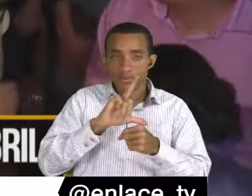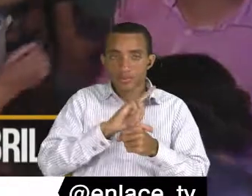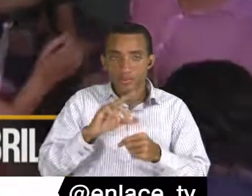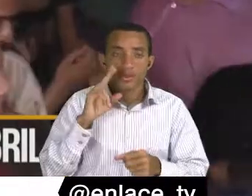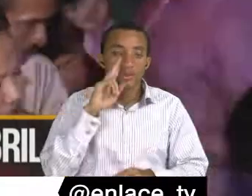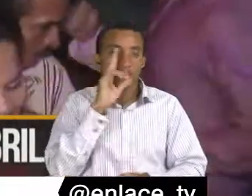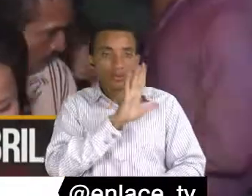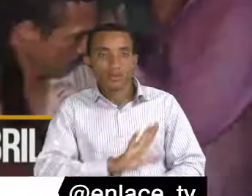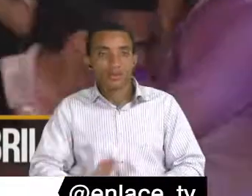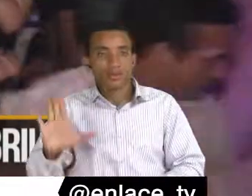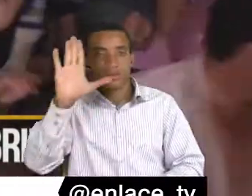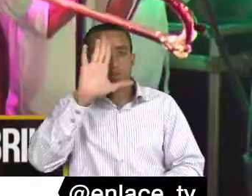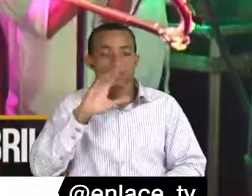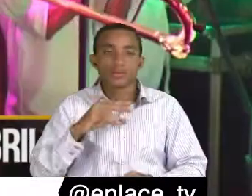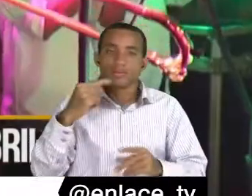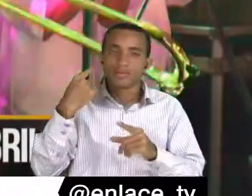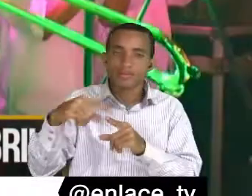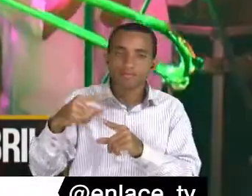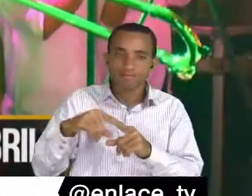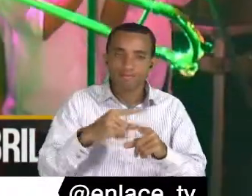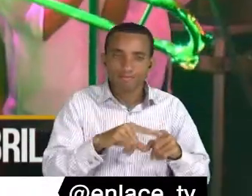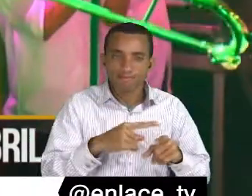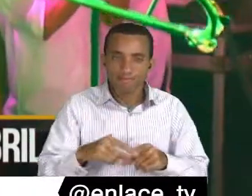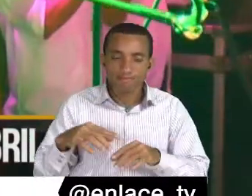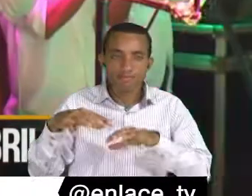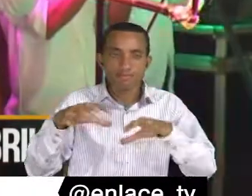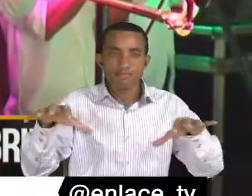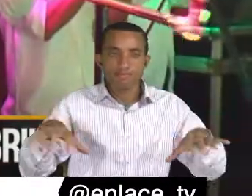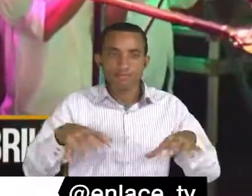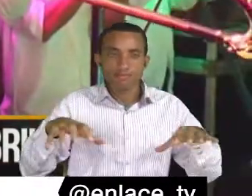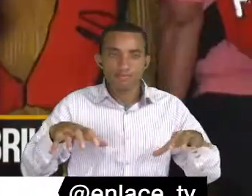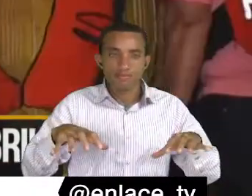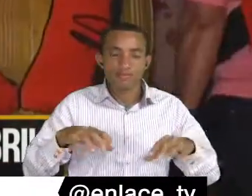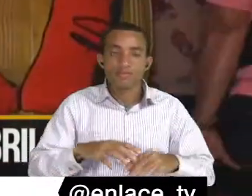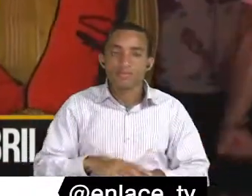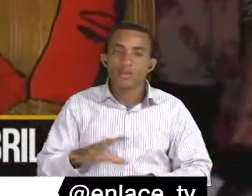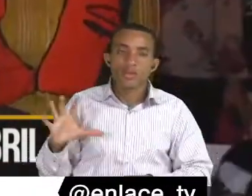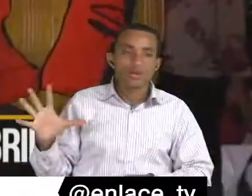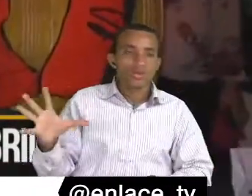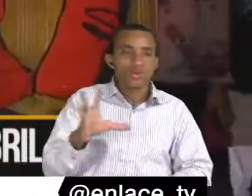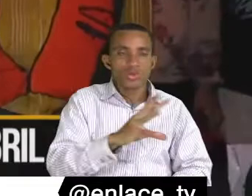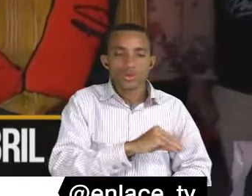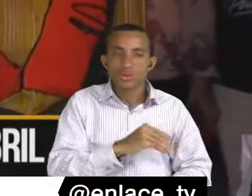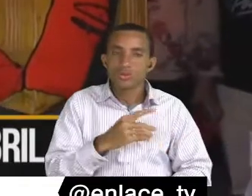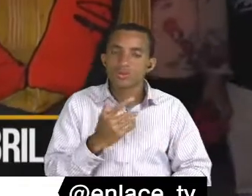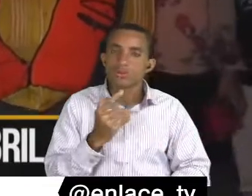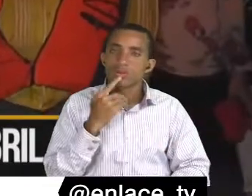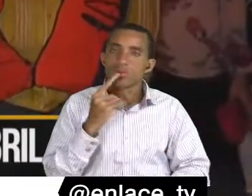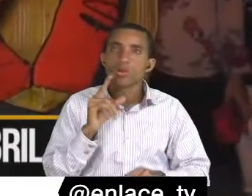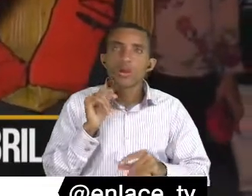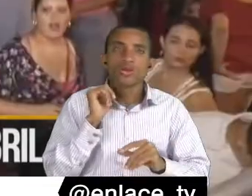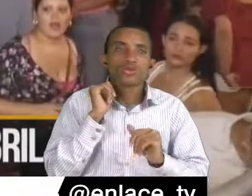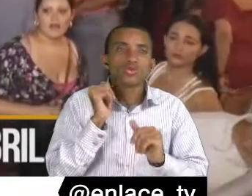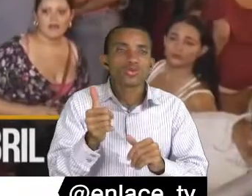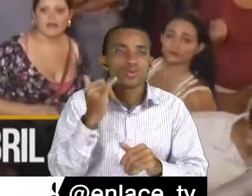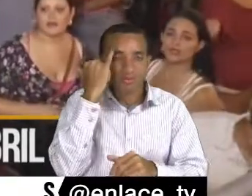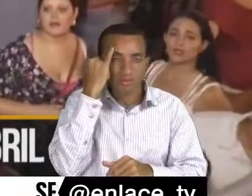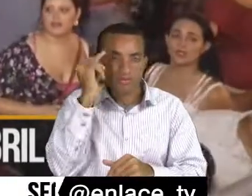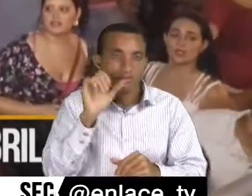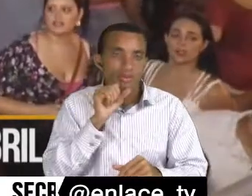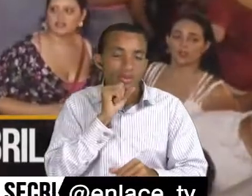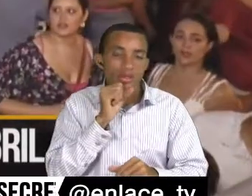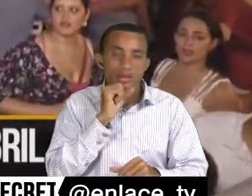participemos en las diferentes actividades que serán enmarcadas en todo el mes. Queremos que sea muy autóctono, unimos lo que era el